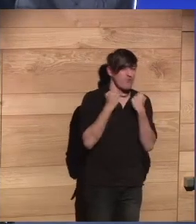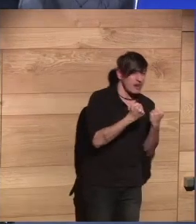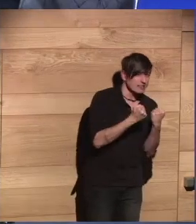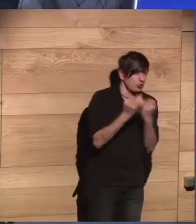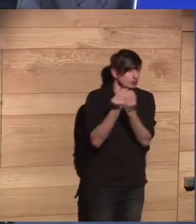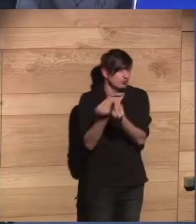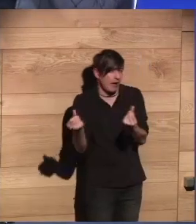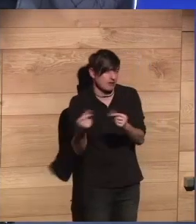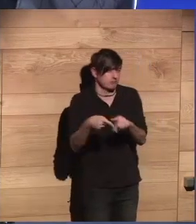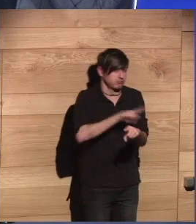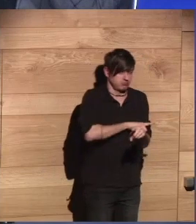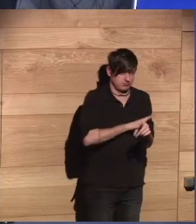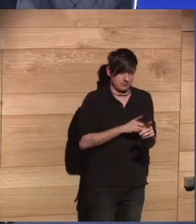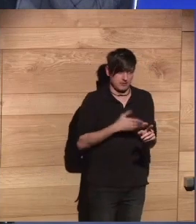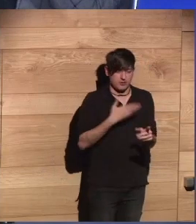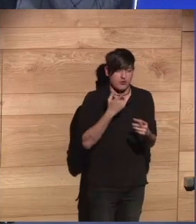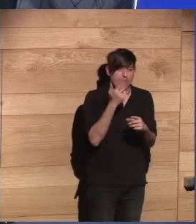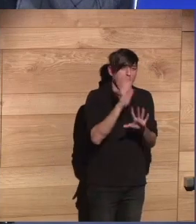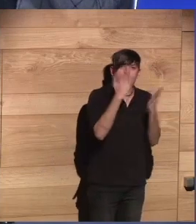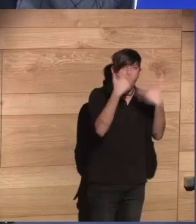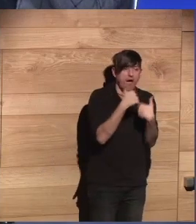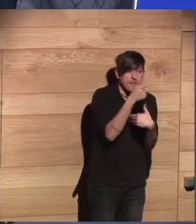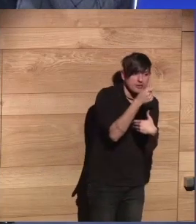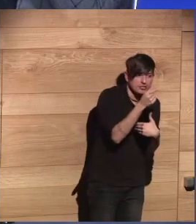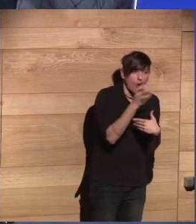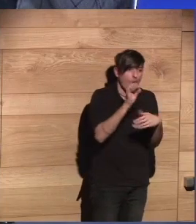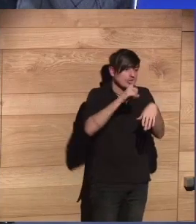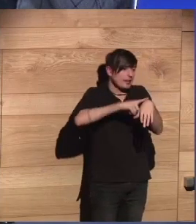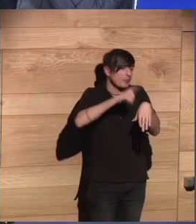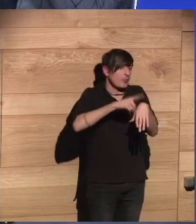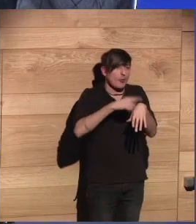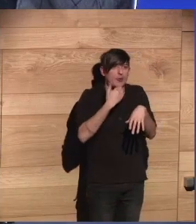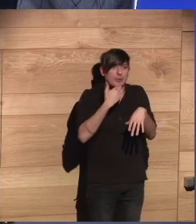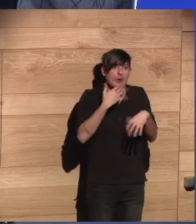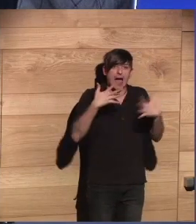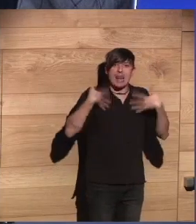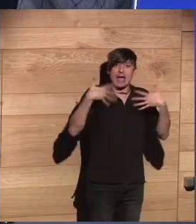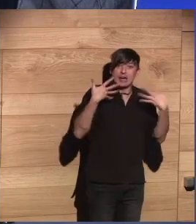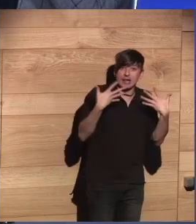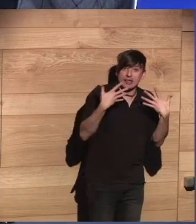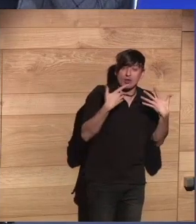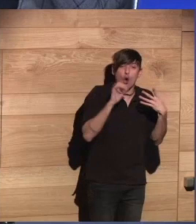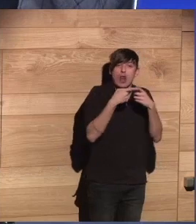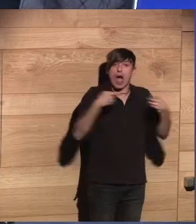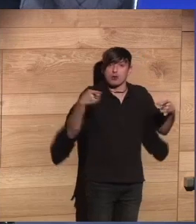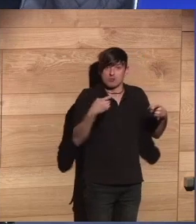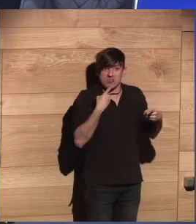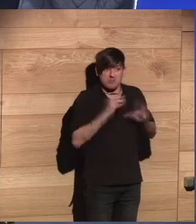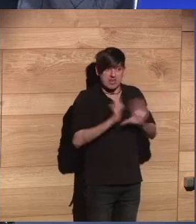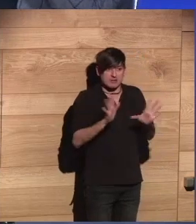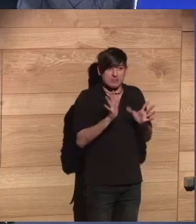sus partituras no ves mezzo forte, mezzo, o una indicación de tempo. Pues si dice allegro o largo. Pero